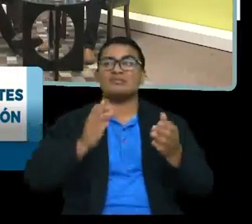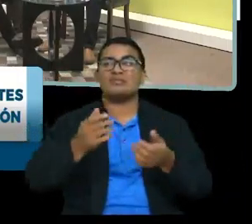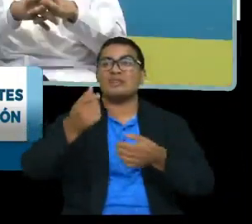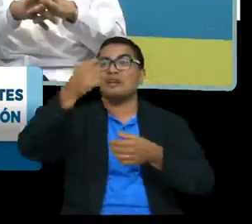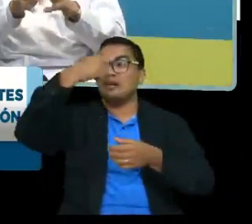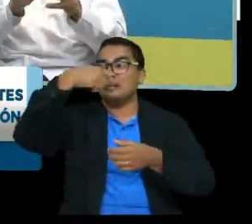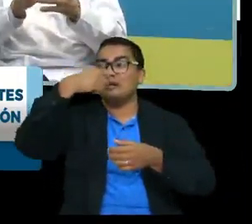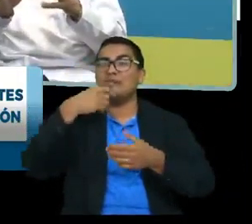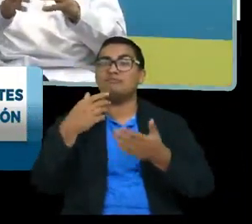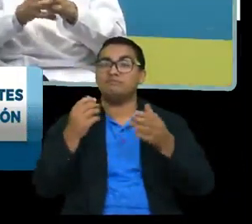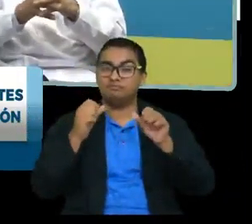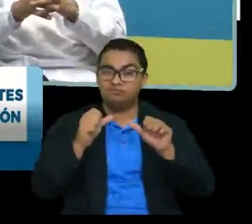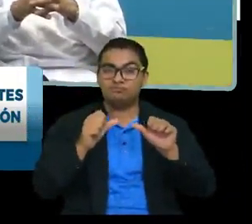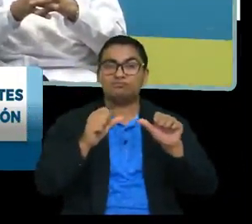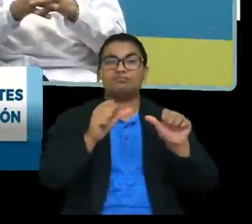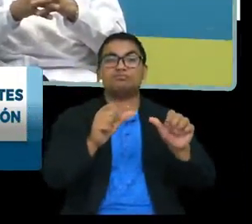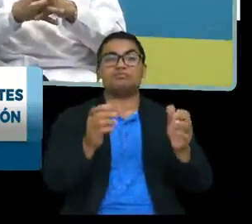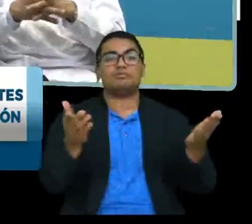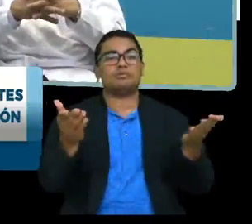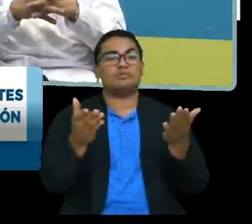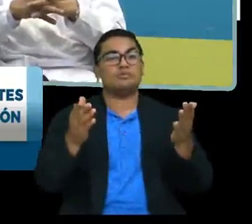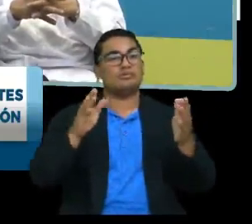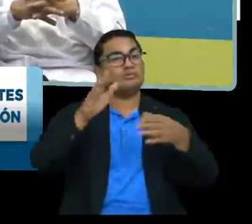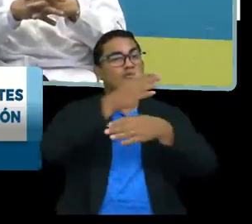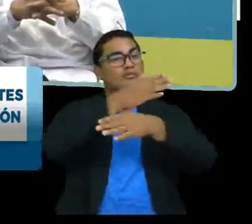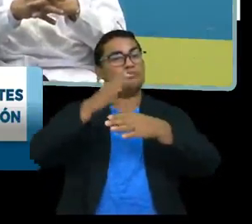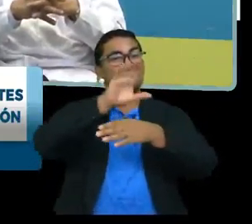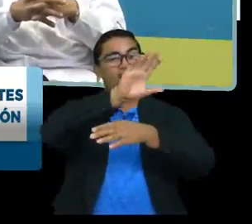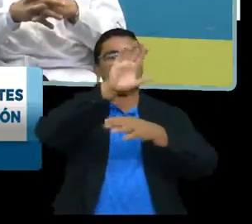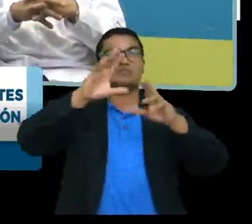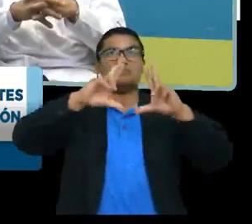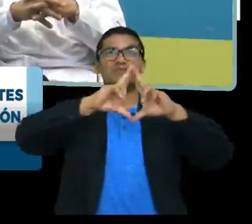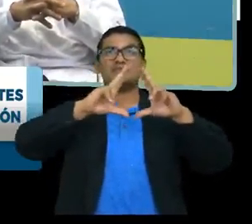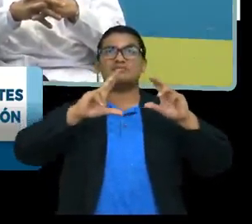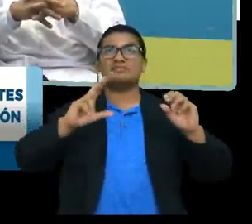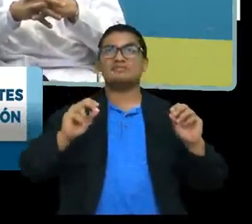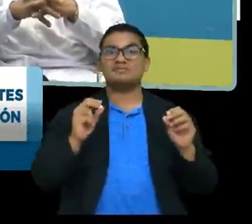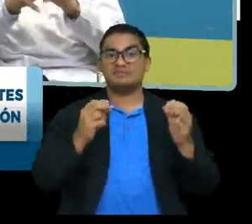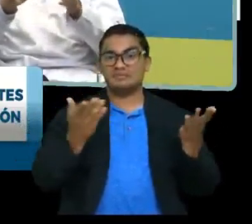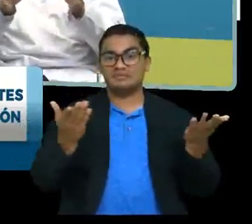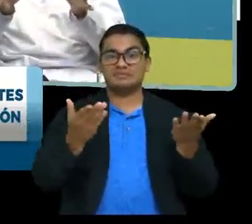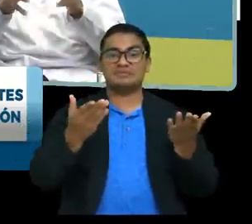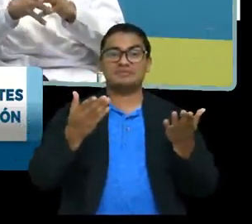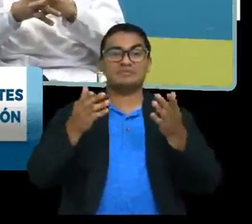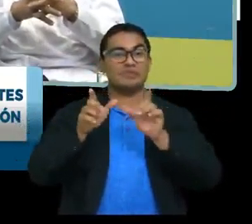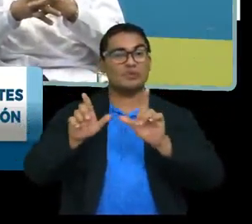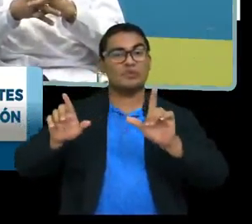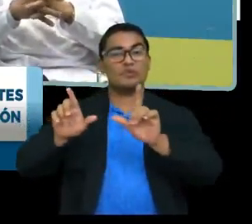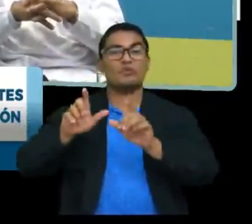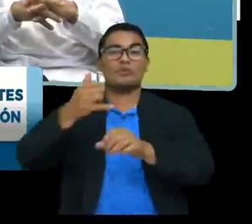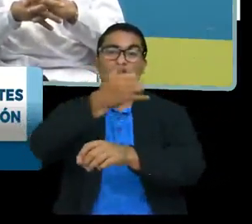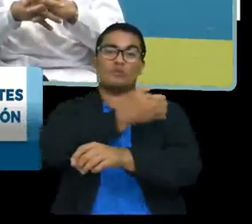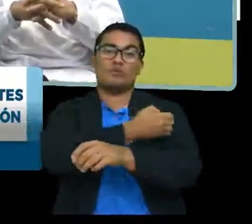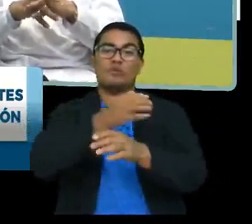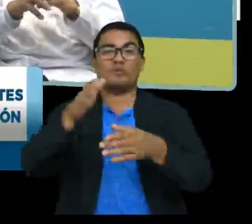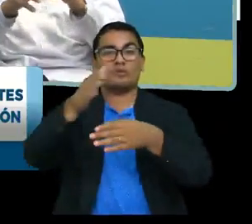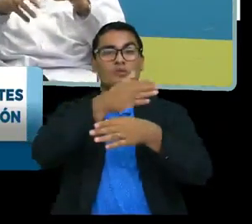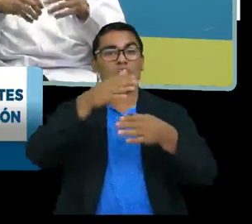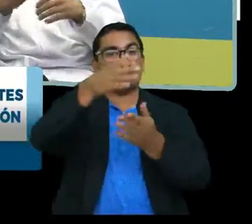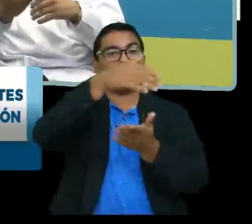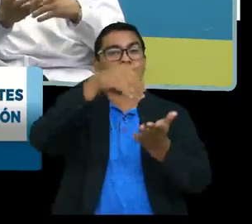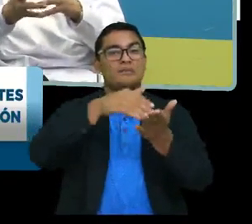una manera permanente. Sí. A nivel de los centros de salud hay un puesto de vacunación que existe en todos los centros de salud. Sin